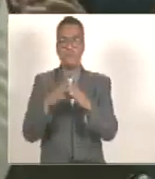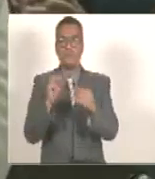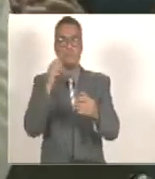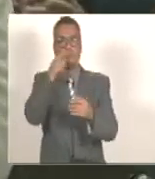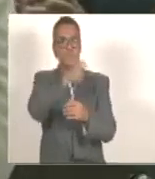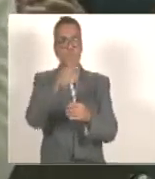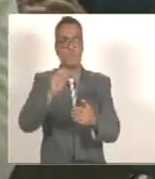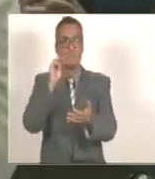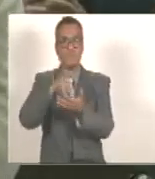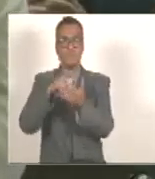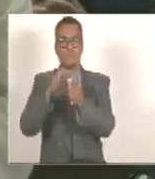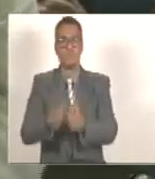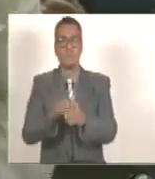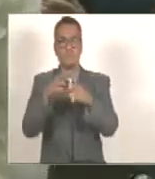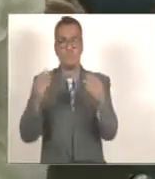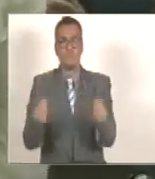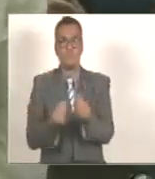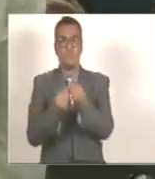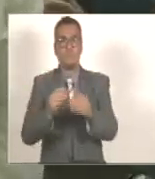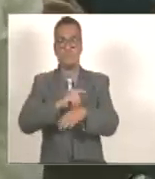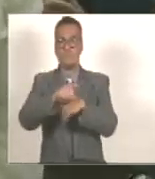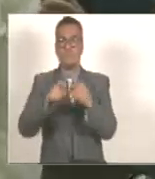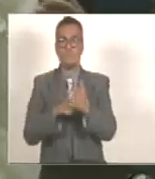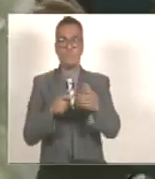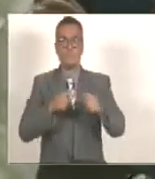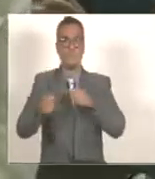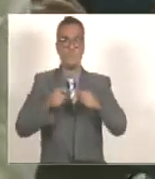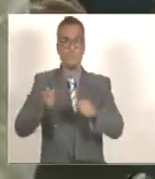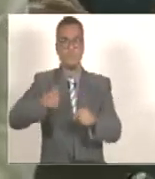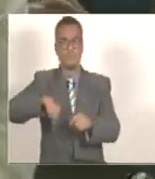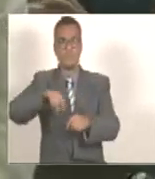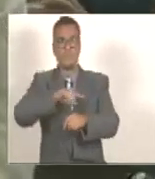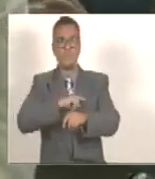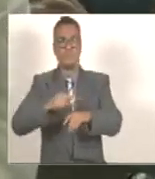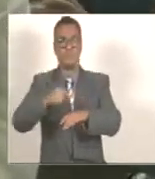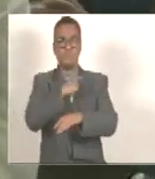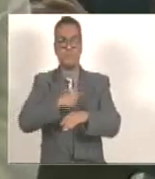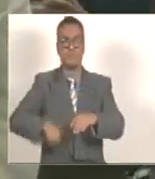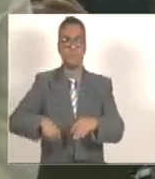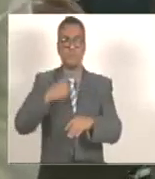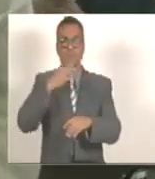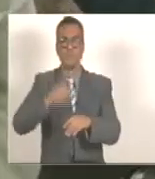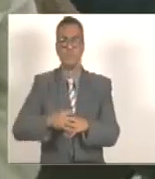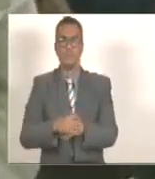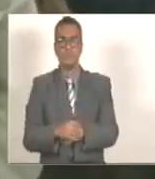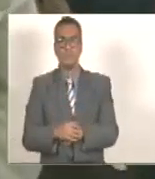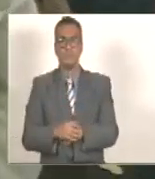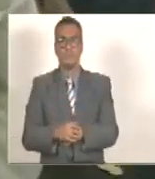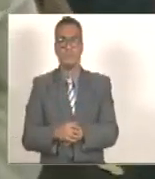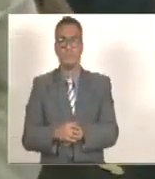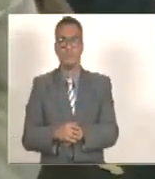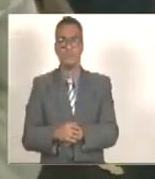Aragua, que acompañamos plenamente la acción de nuestro presidente, que de manera